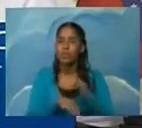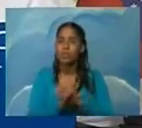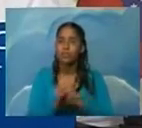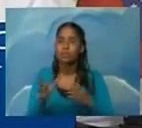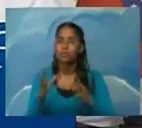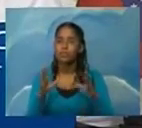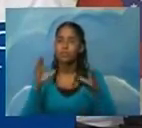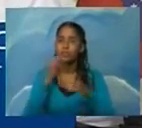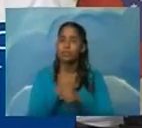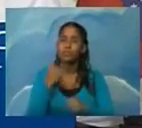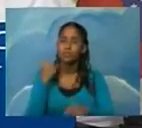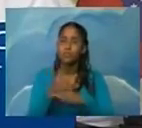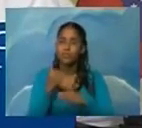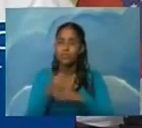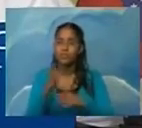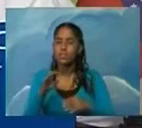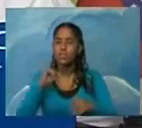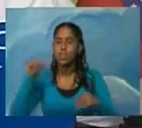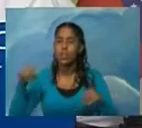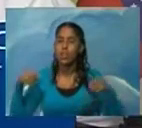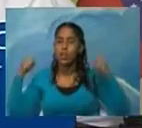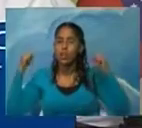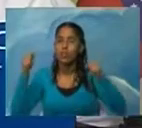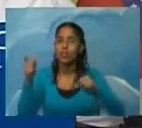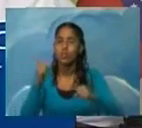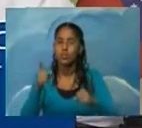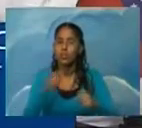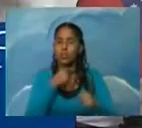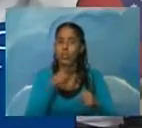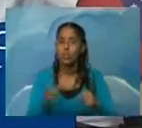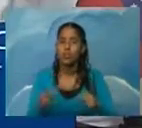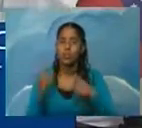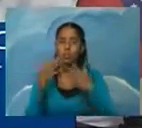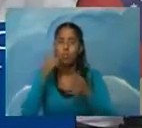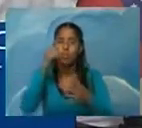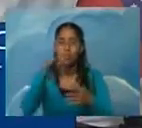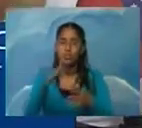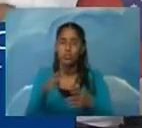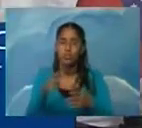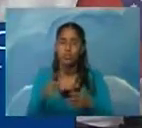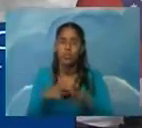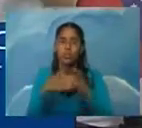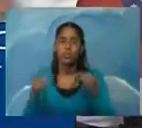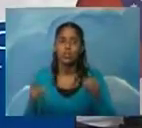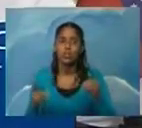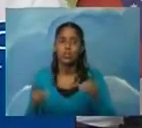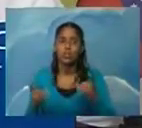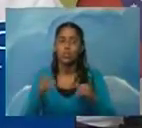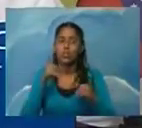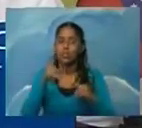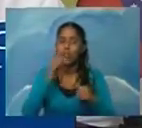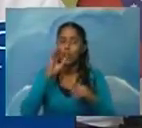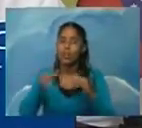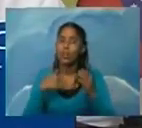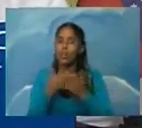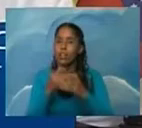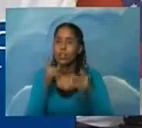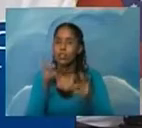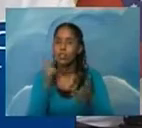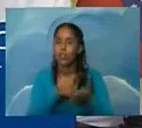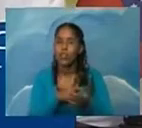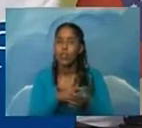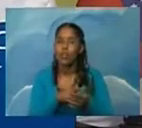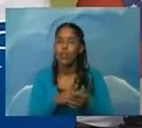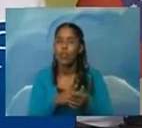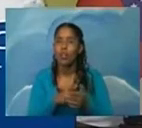noche como José. Ay. Y José no echó el cuento completo. Él dice que votaba por derriba, pero hasta ahí llegó. Hasta